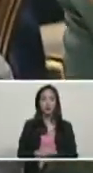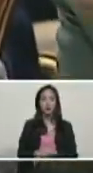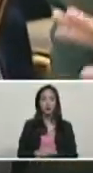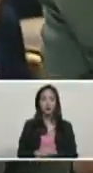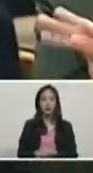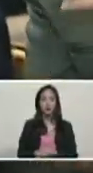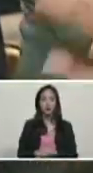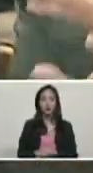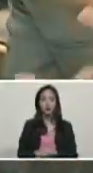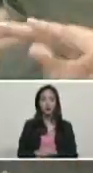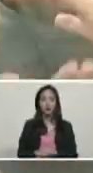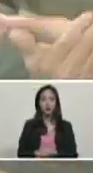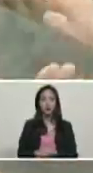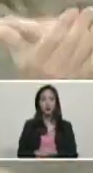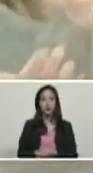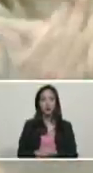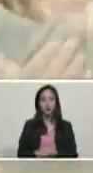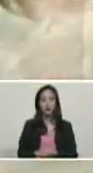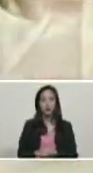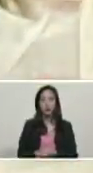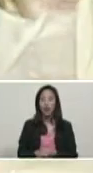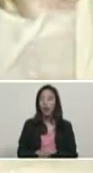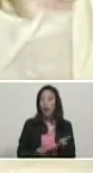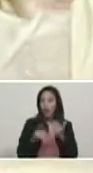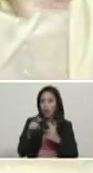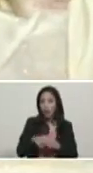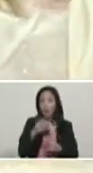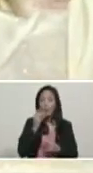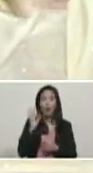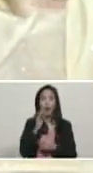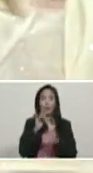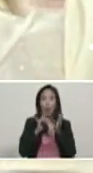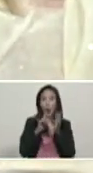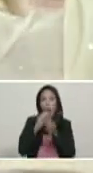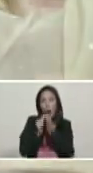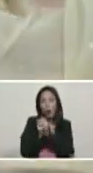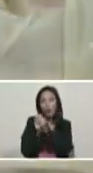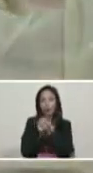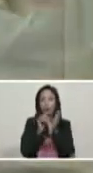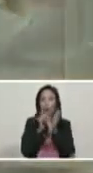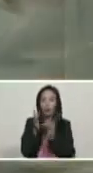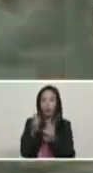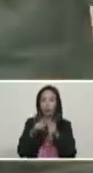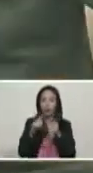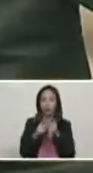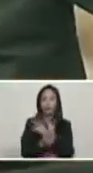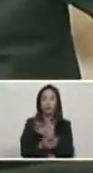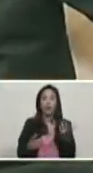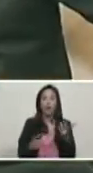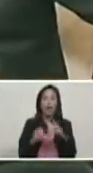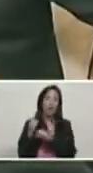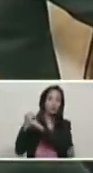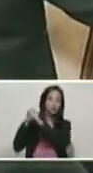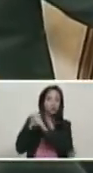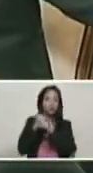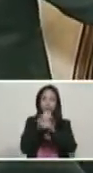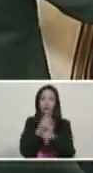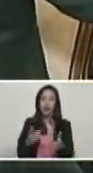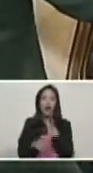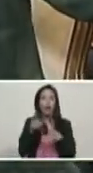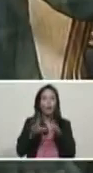Jesús y le pida a San Nicolás. A Santa Claus no le pidan, que está muy